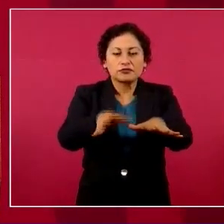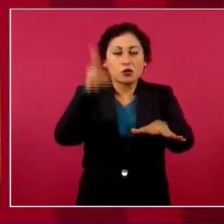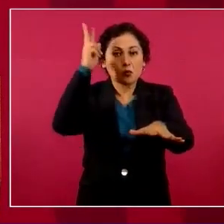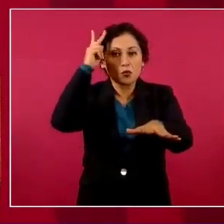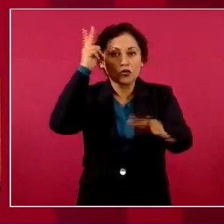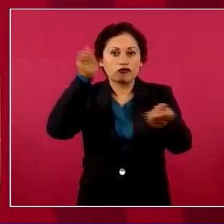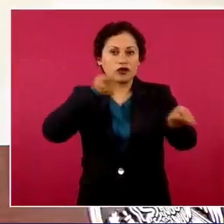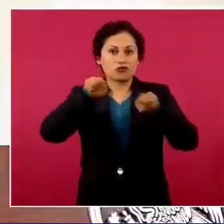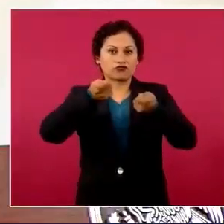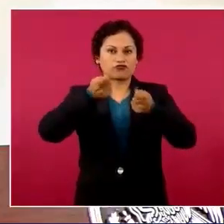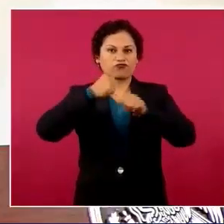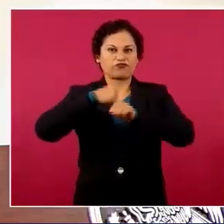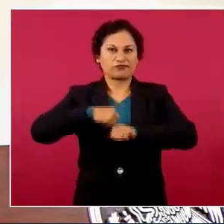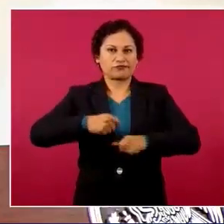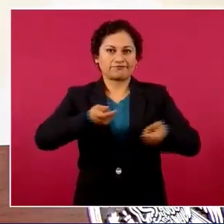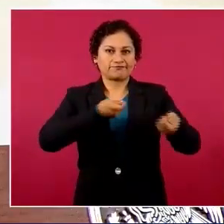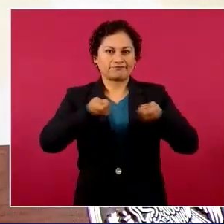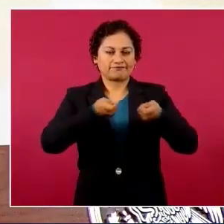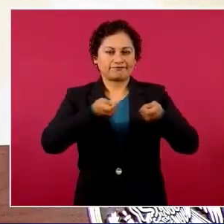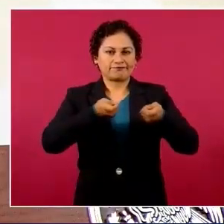Porfirio,